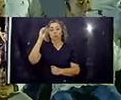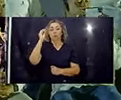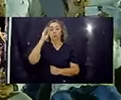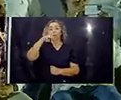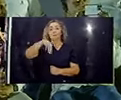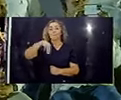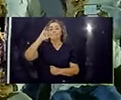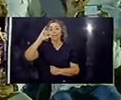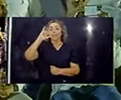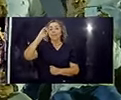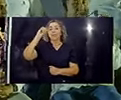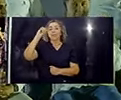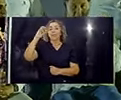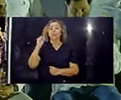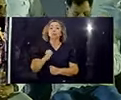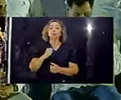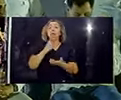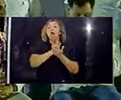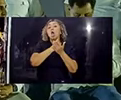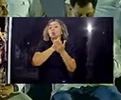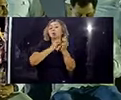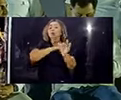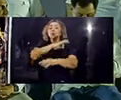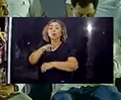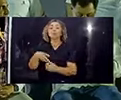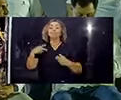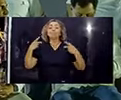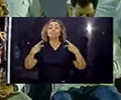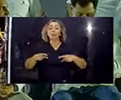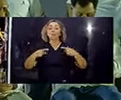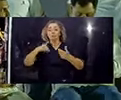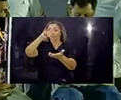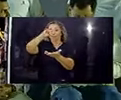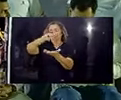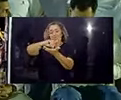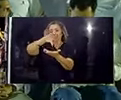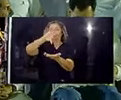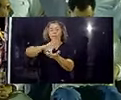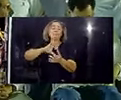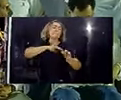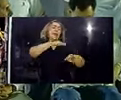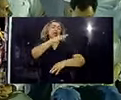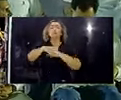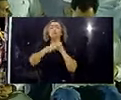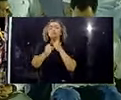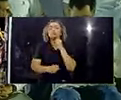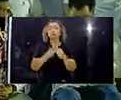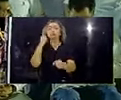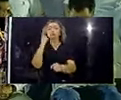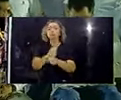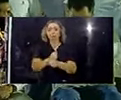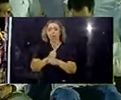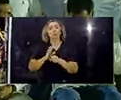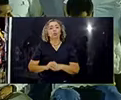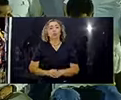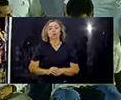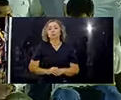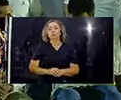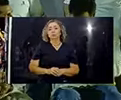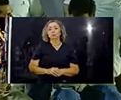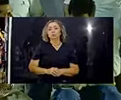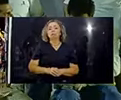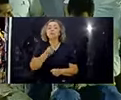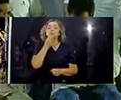personas con discapacidad va a ser universal para todas las edades Gracias a que Joaquín va a llegar al